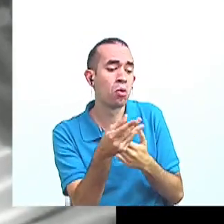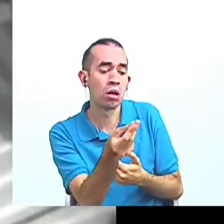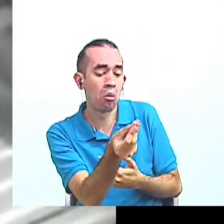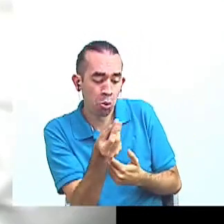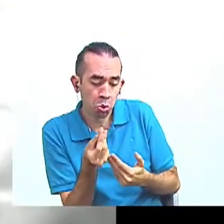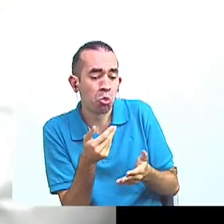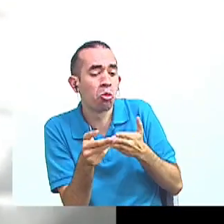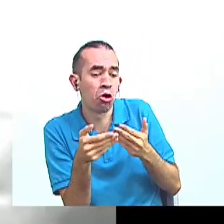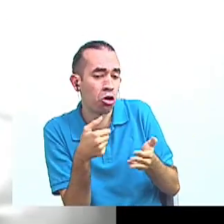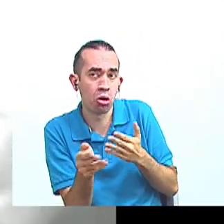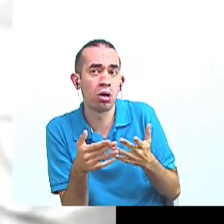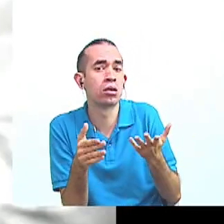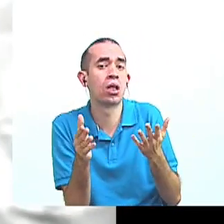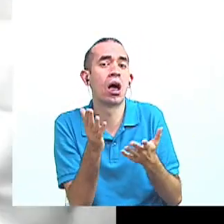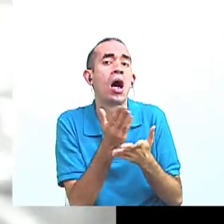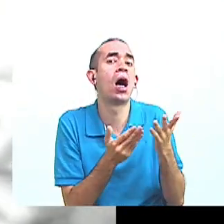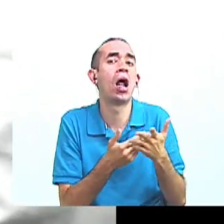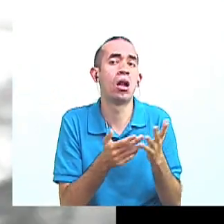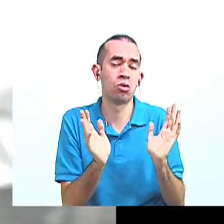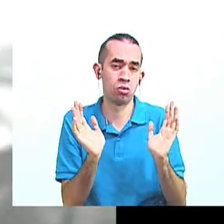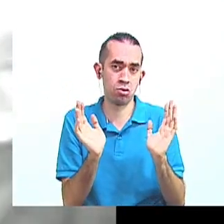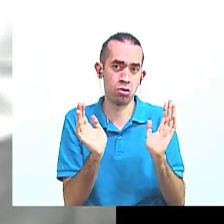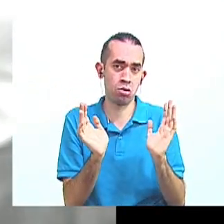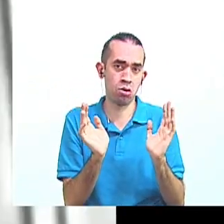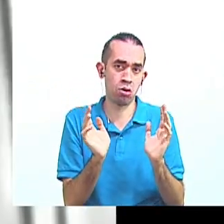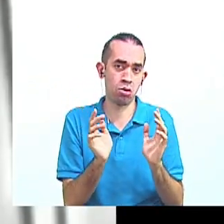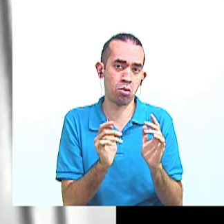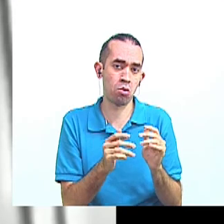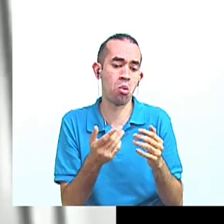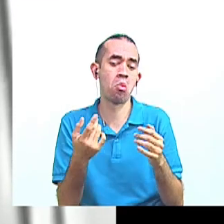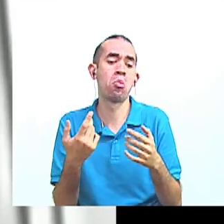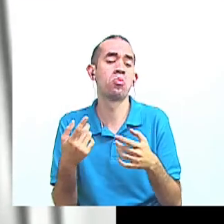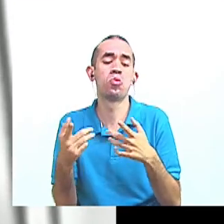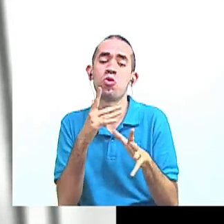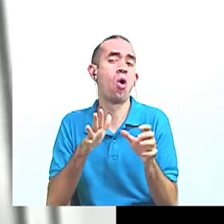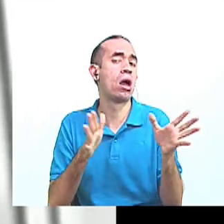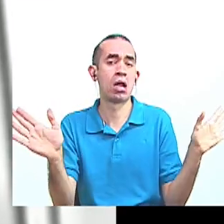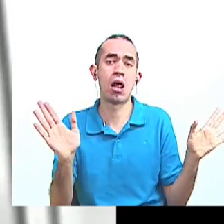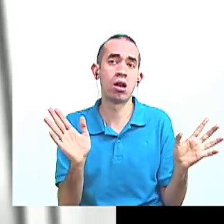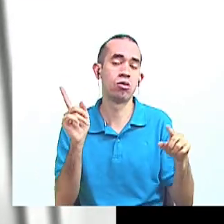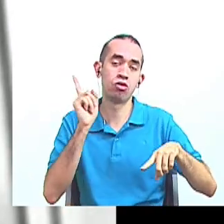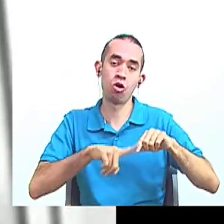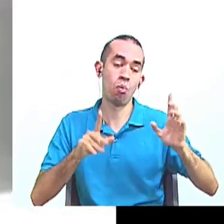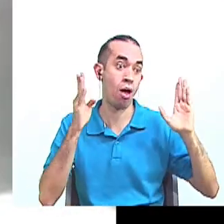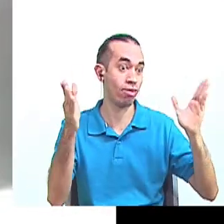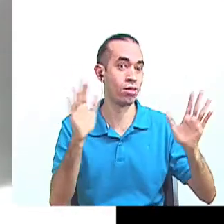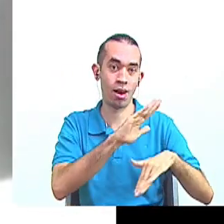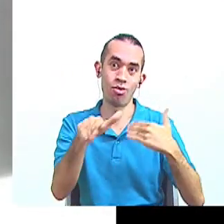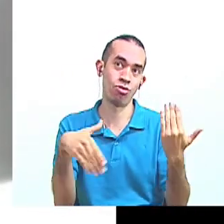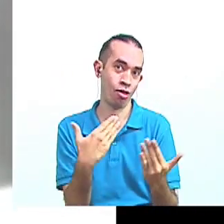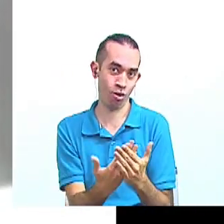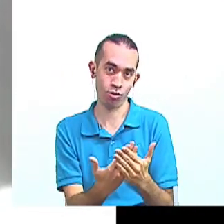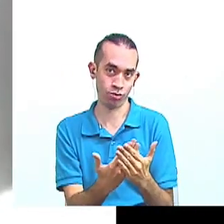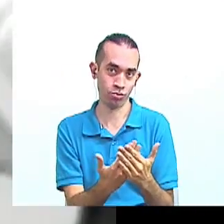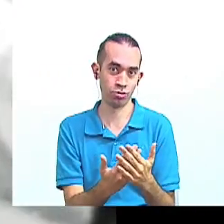darles. Eran casos aislados y no podían cubrir a las grandes masas de la población.